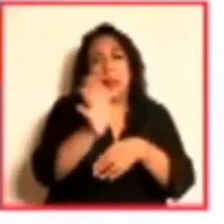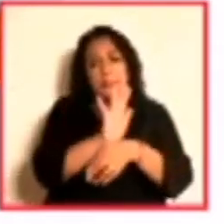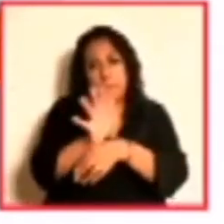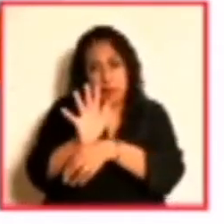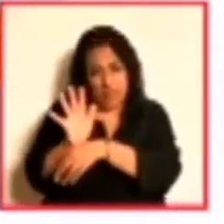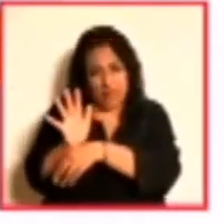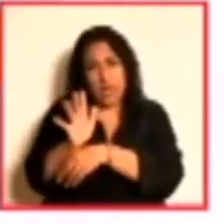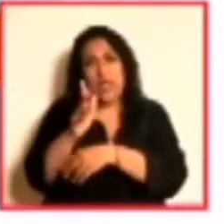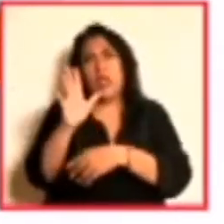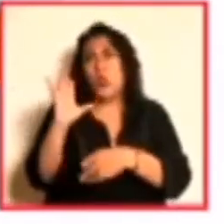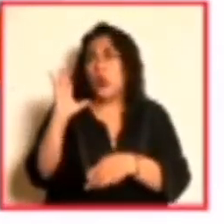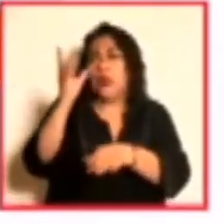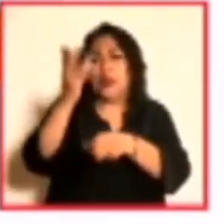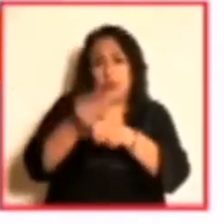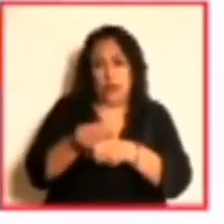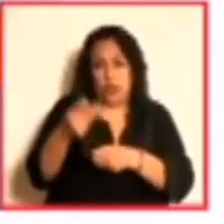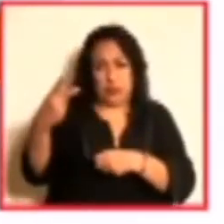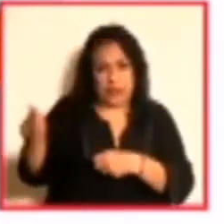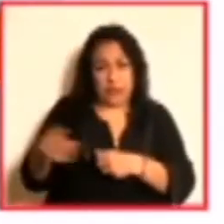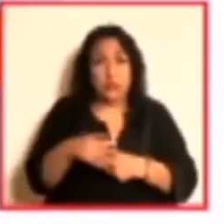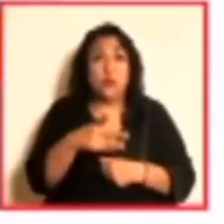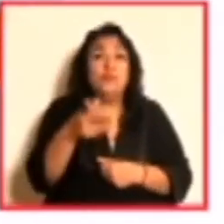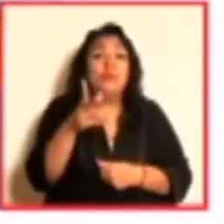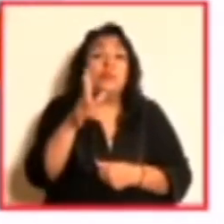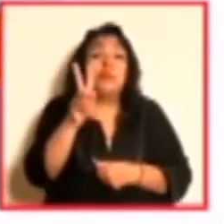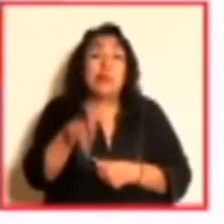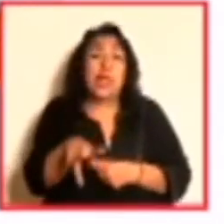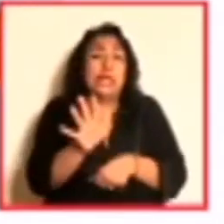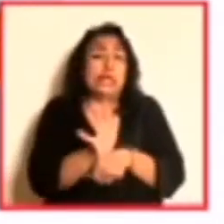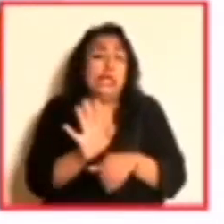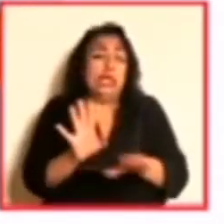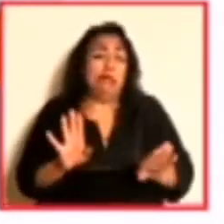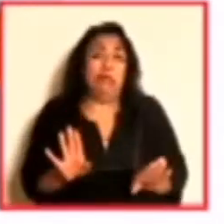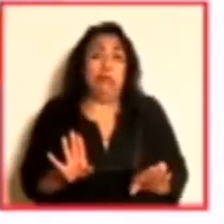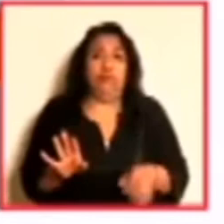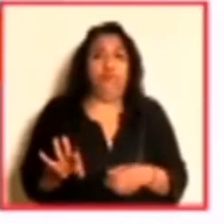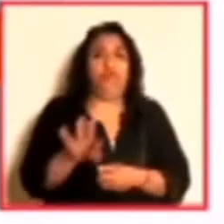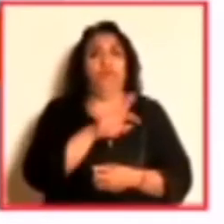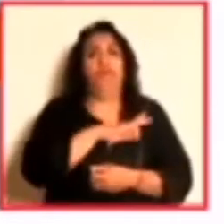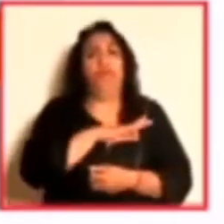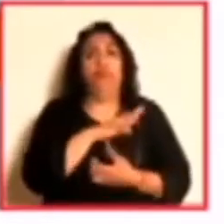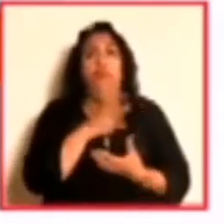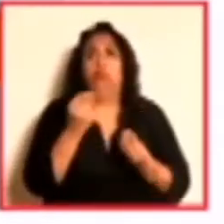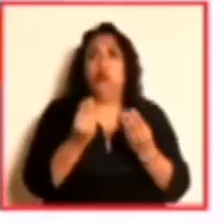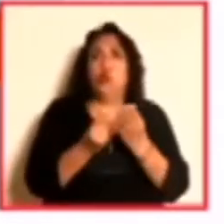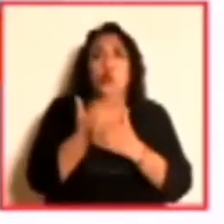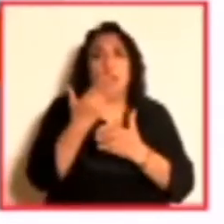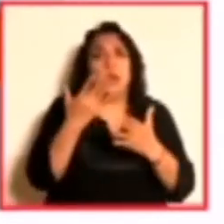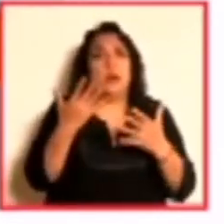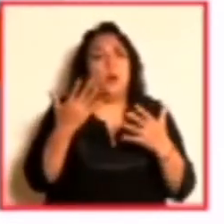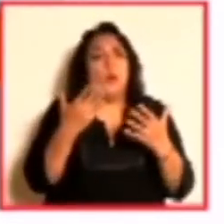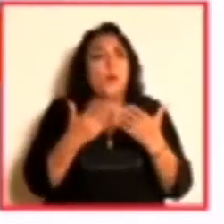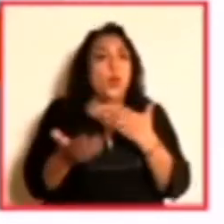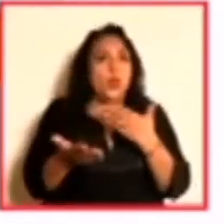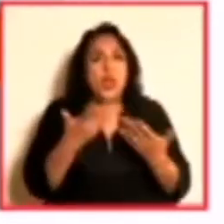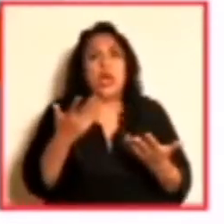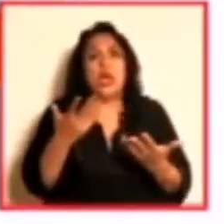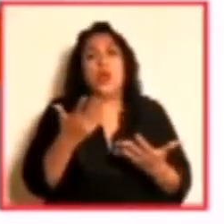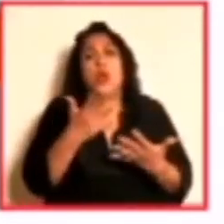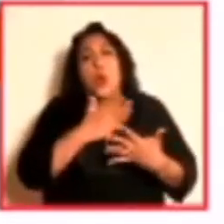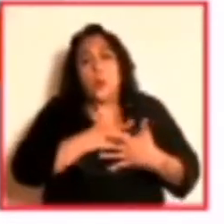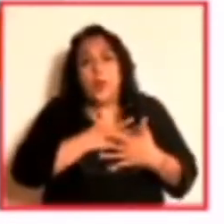la retrospectiva que tendremos. Es un cine muy arriesgado, de mucha vanguardia, muy romántico finalmente. Yo creo que